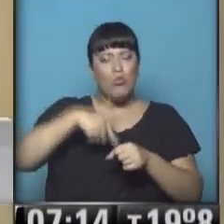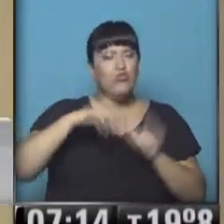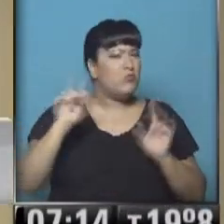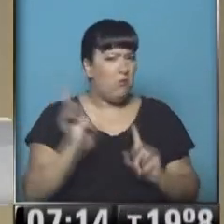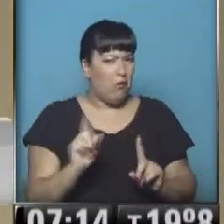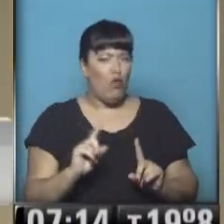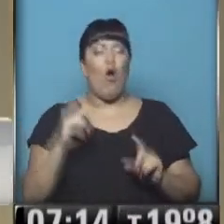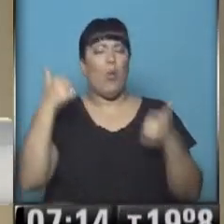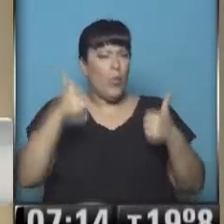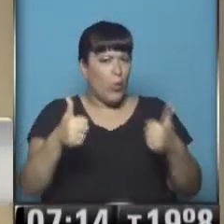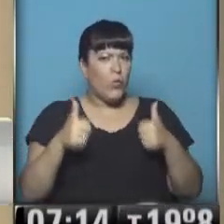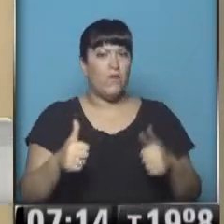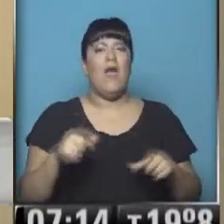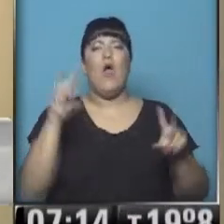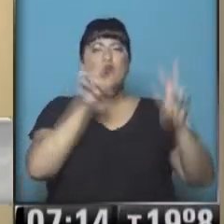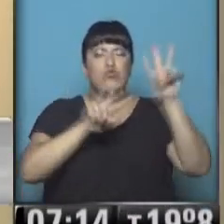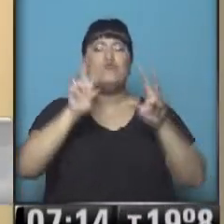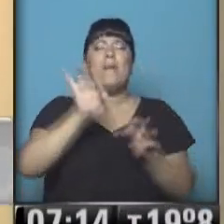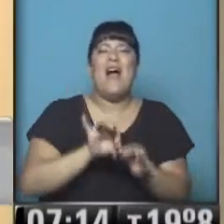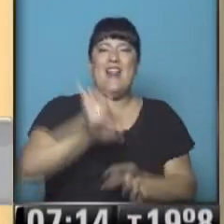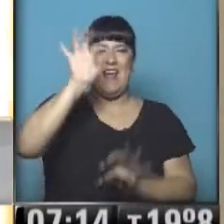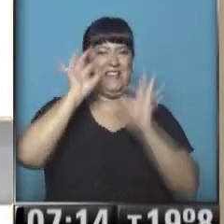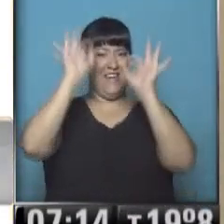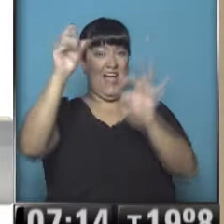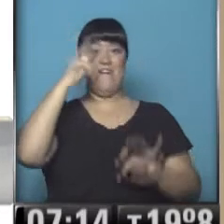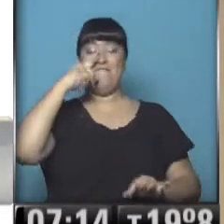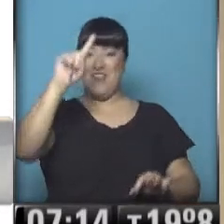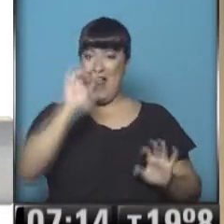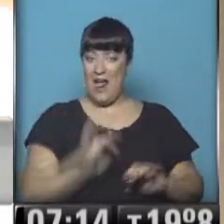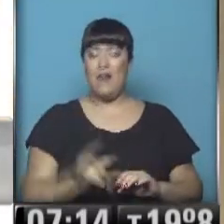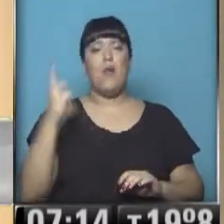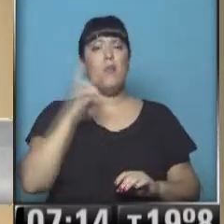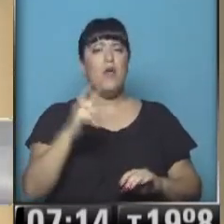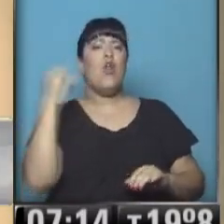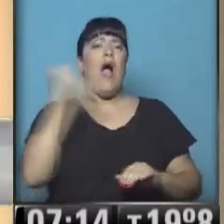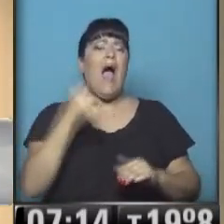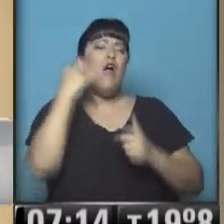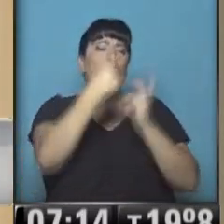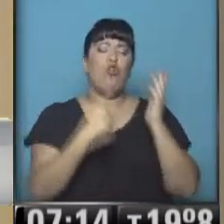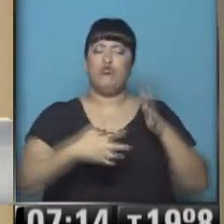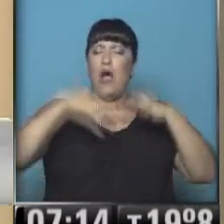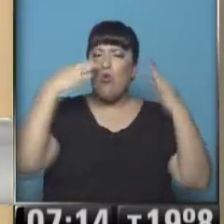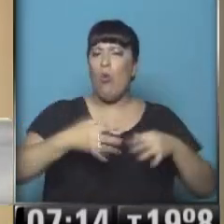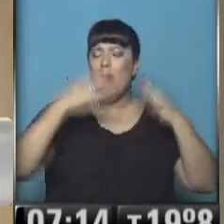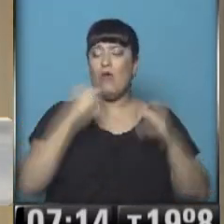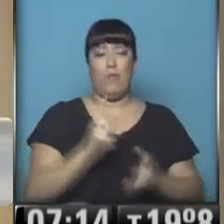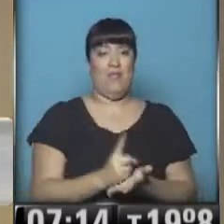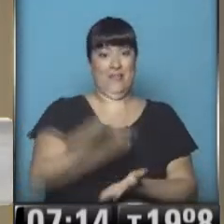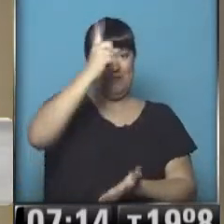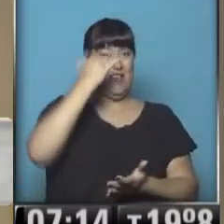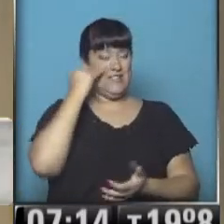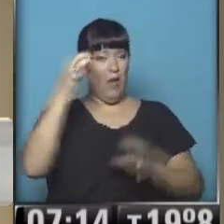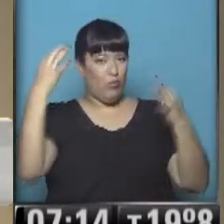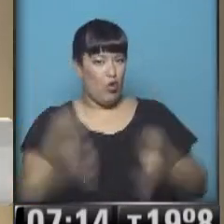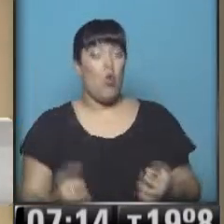En búsqueda de esa órbita final hay diferentes hitos que se van cumpliendo. El primero fue el despegue, el segundo fue una vez que se